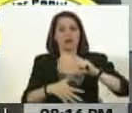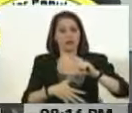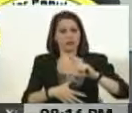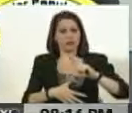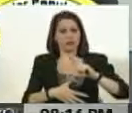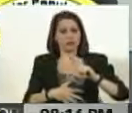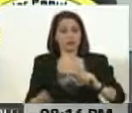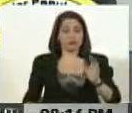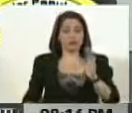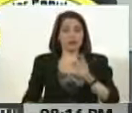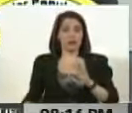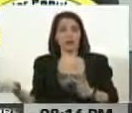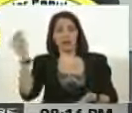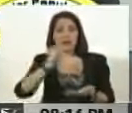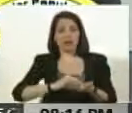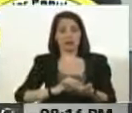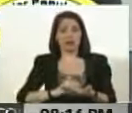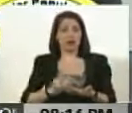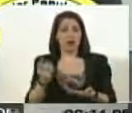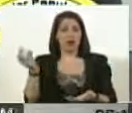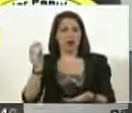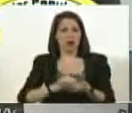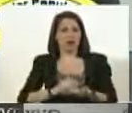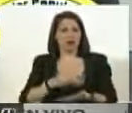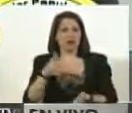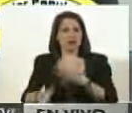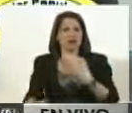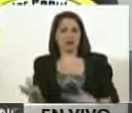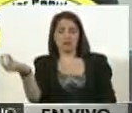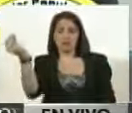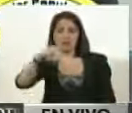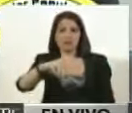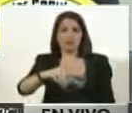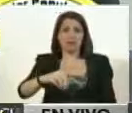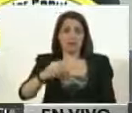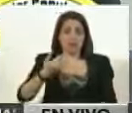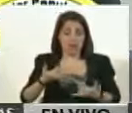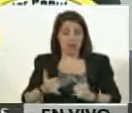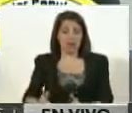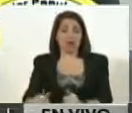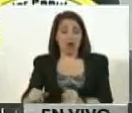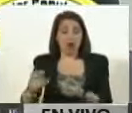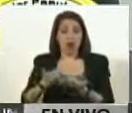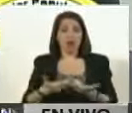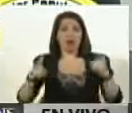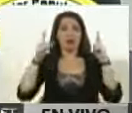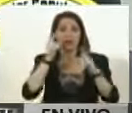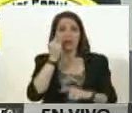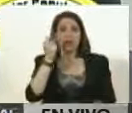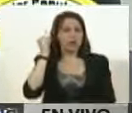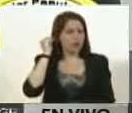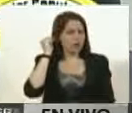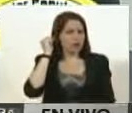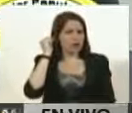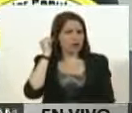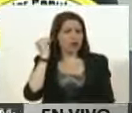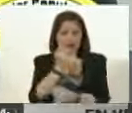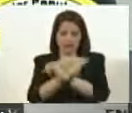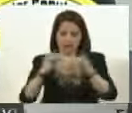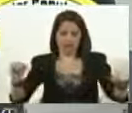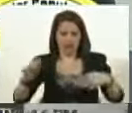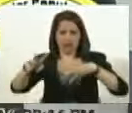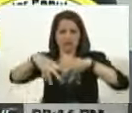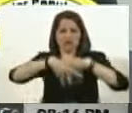vez más, los hijos y las hijas de los libertadores y libertadoras de la patria cierran